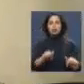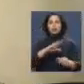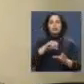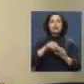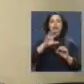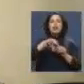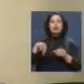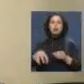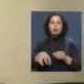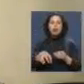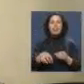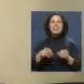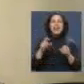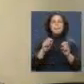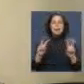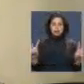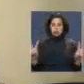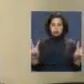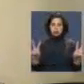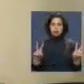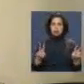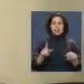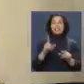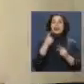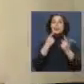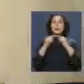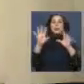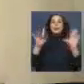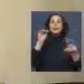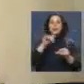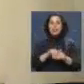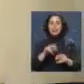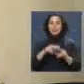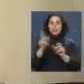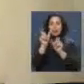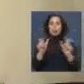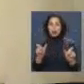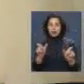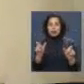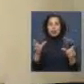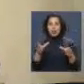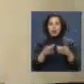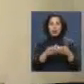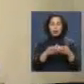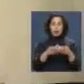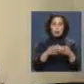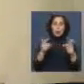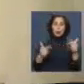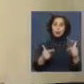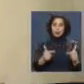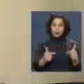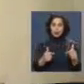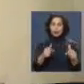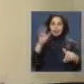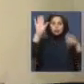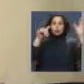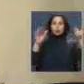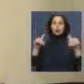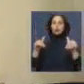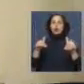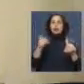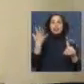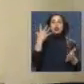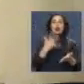Ese plebiscito, que fue de iniciativa de los ecologistas, pero congregó a más de 1000 personas en una sola